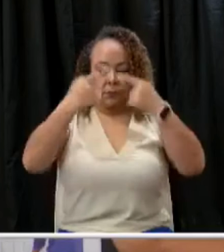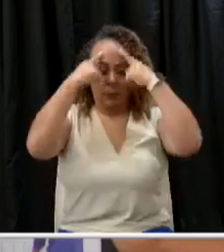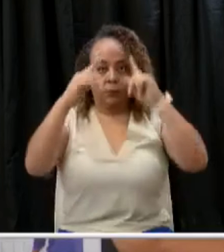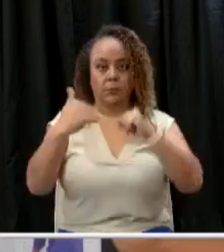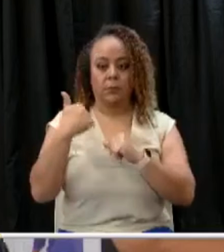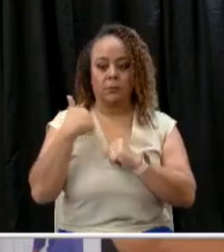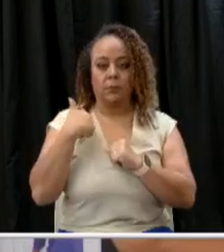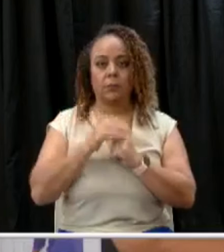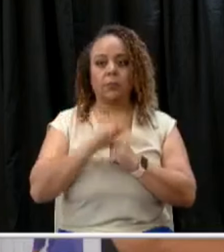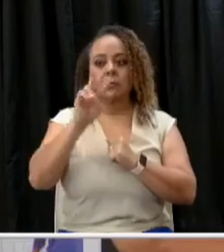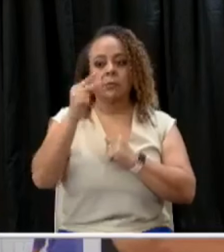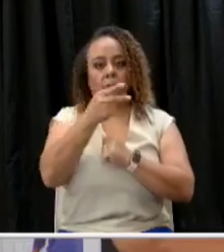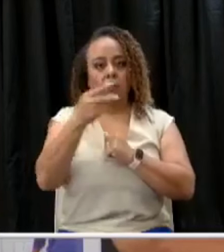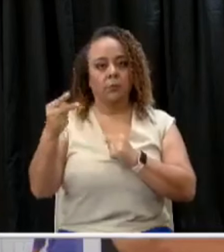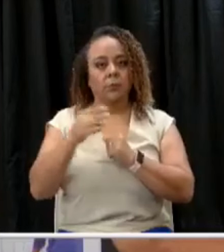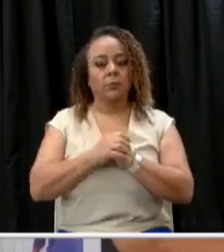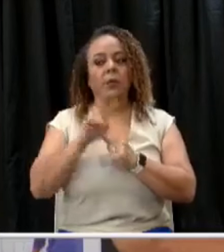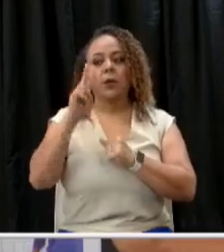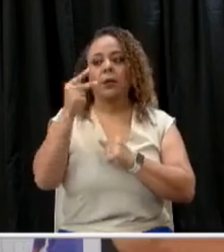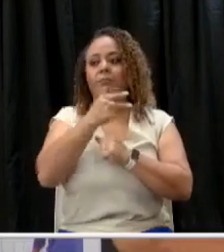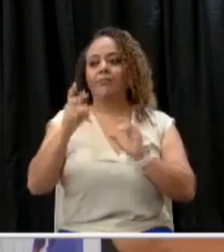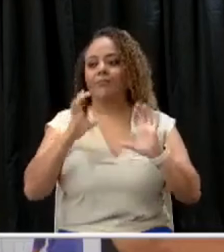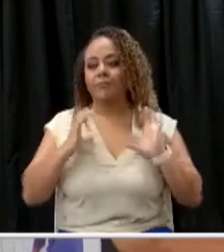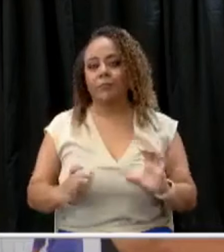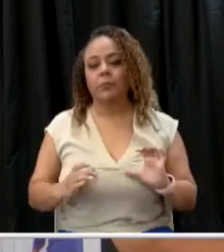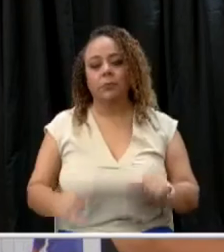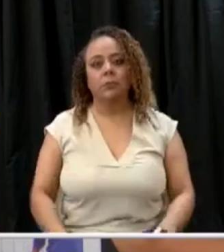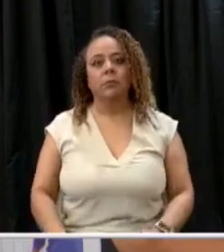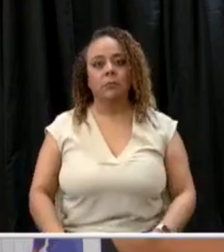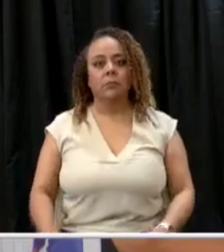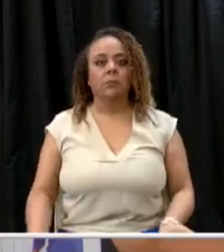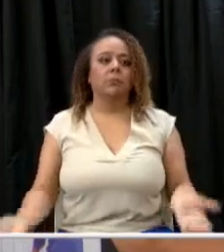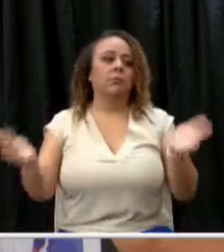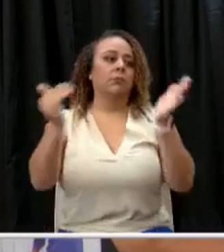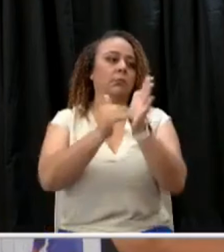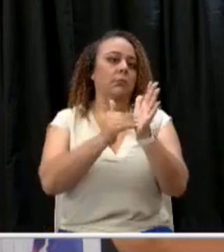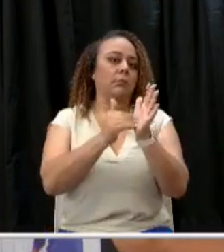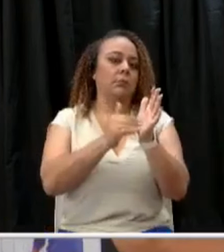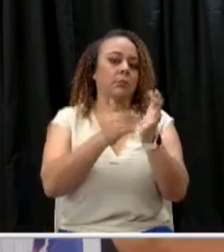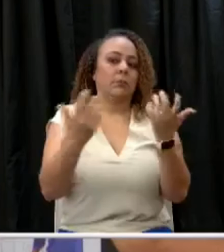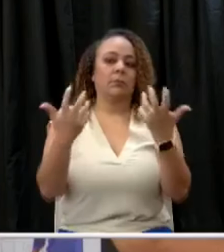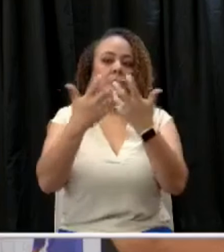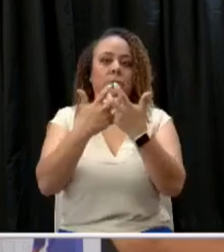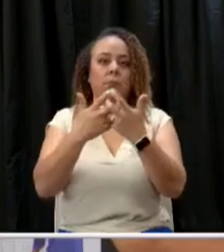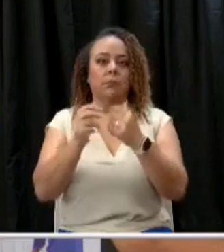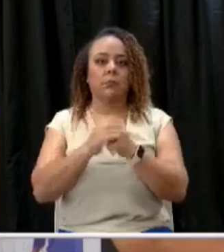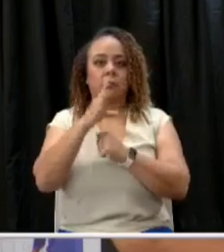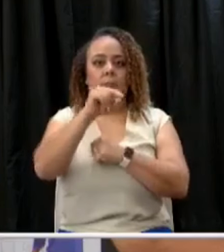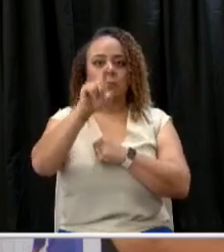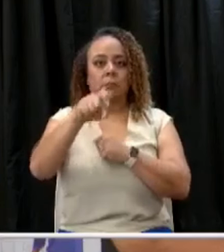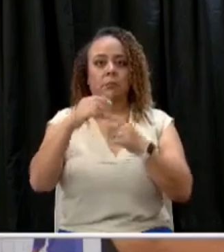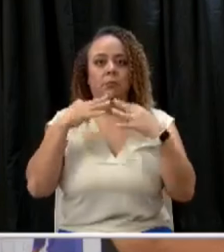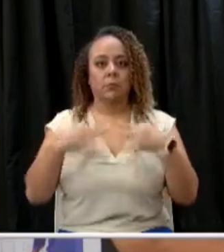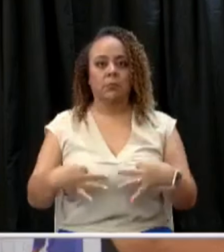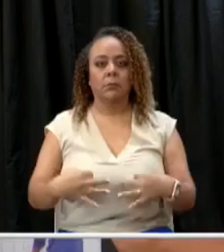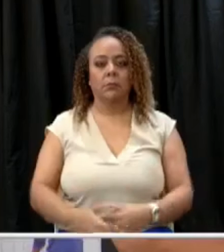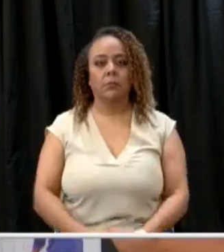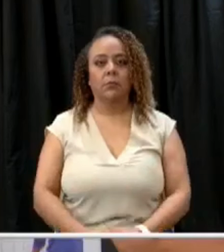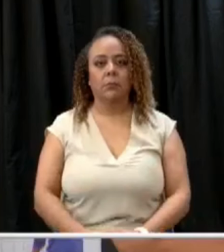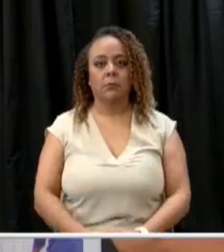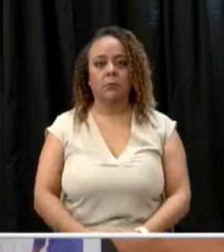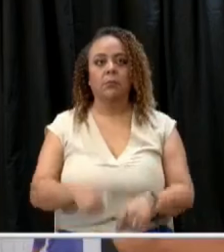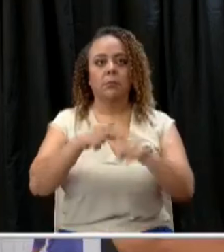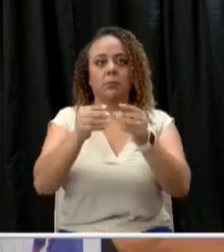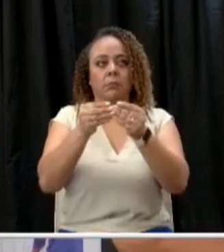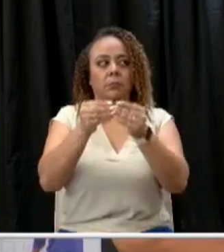obtener en 2 semanas. En 2 semanas el cuerpo se logra aclimatar a las temperaturas y las demandas físicas de la tarea, pero se pierde